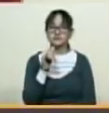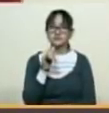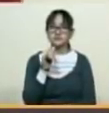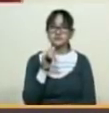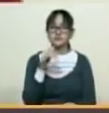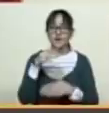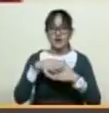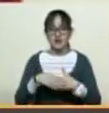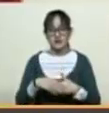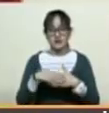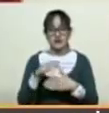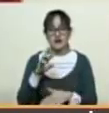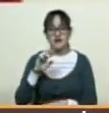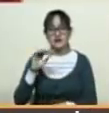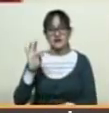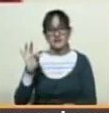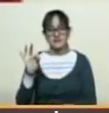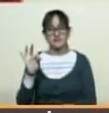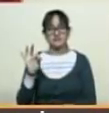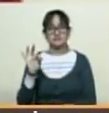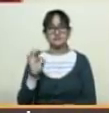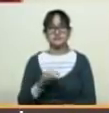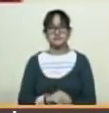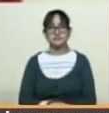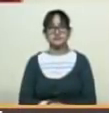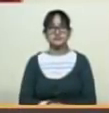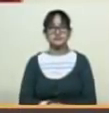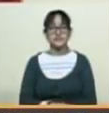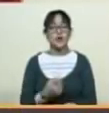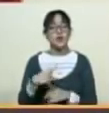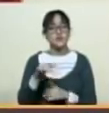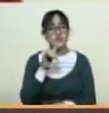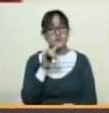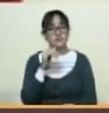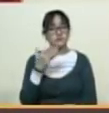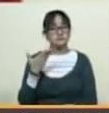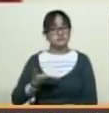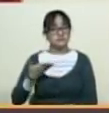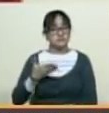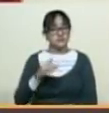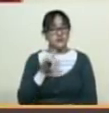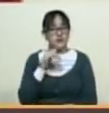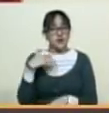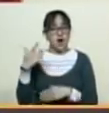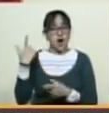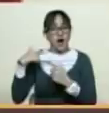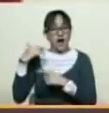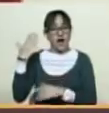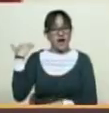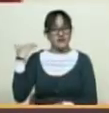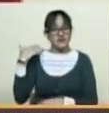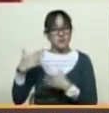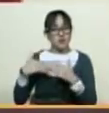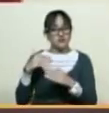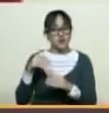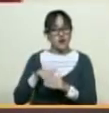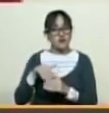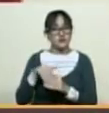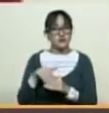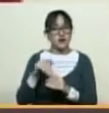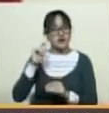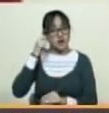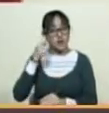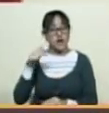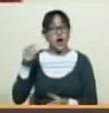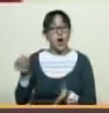Hay otra prohibición con la cual nosotros hemos estado muy pendientes en otros procesos electorales y queremos recordarlas especialmente